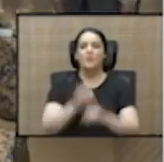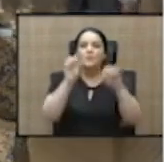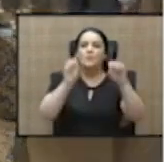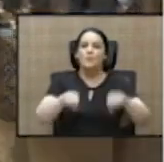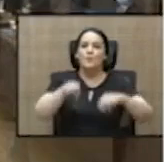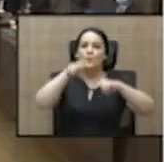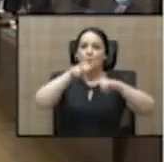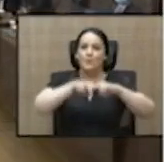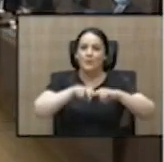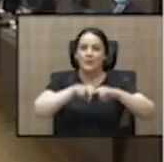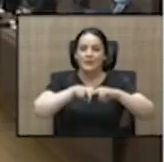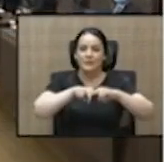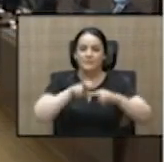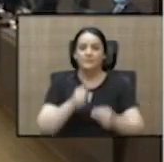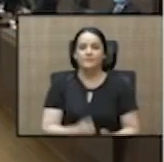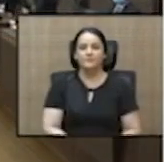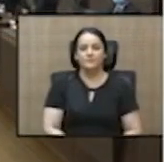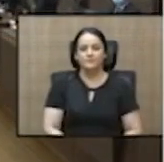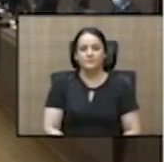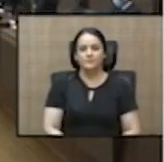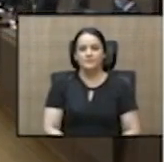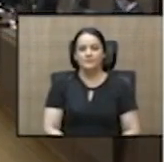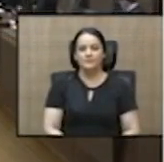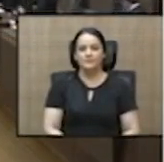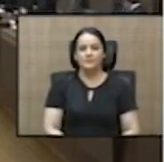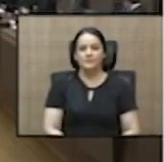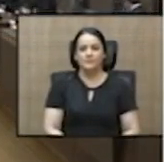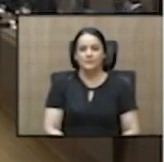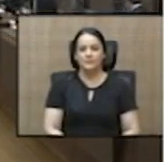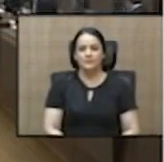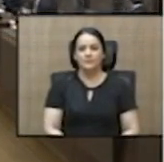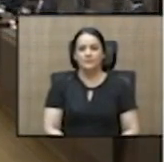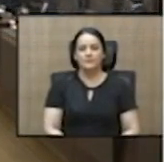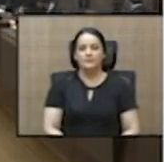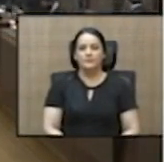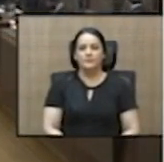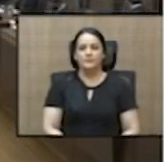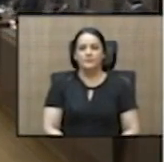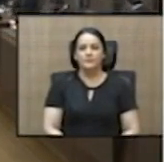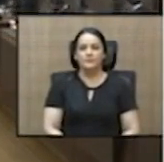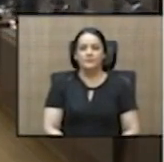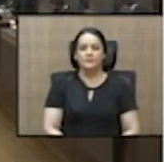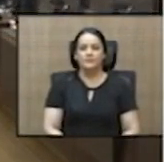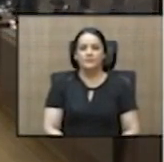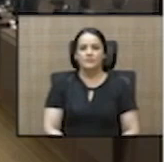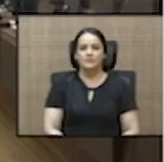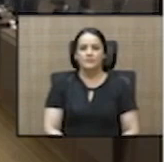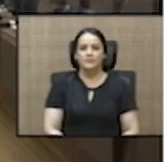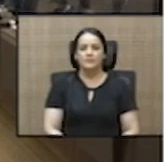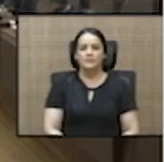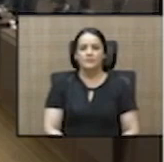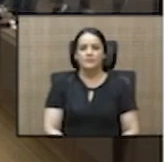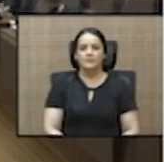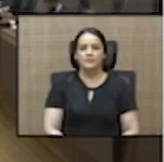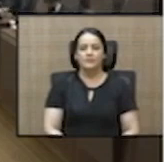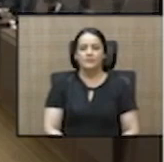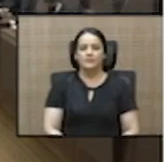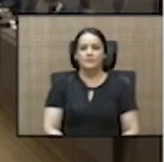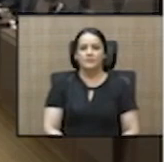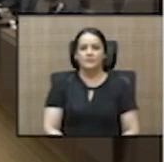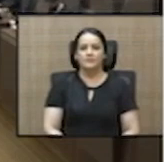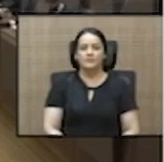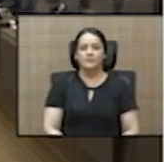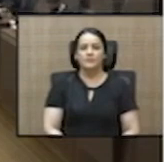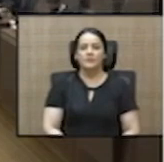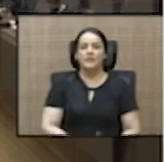No hablo solamente del tema de infraestructura en materia vial, hablo, por ejemplo, también de los anuncios que el presidente